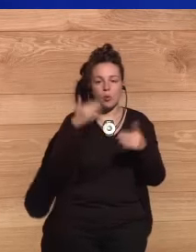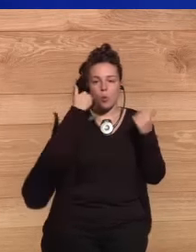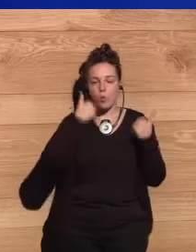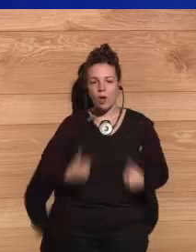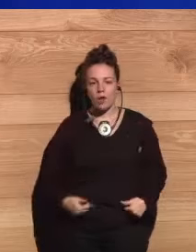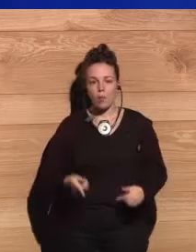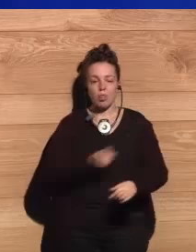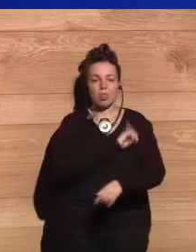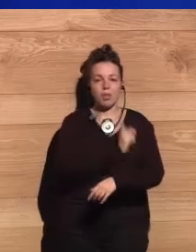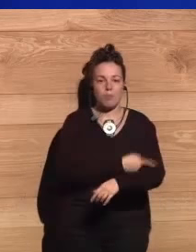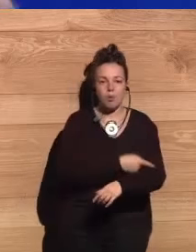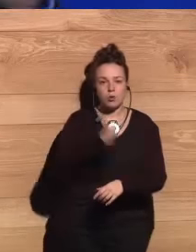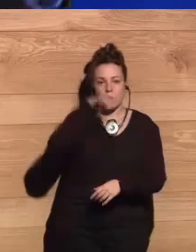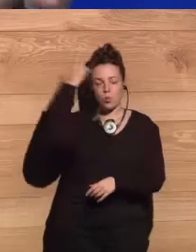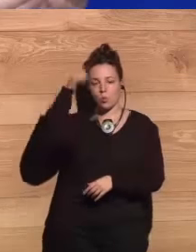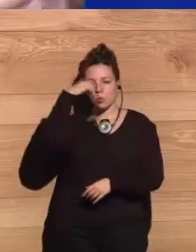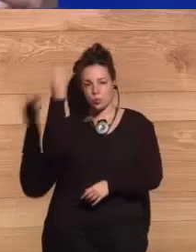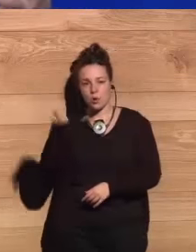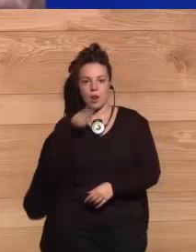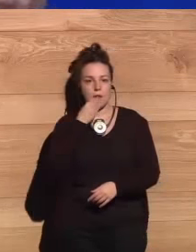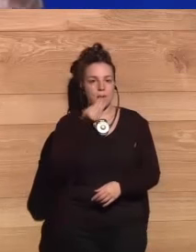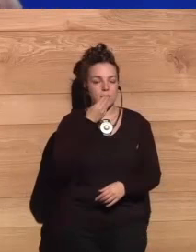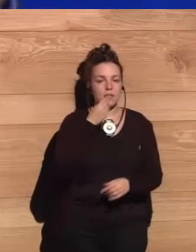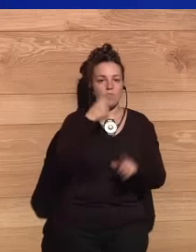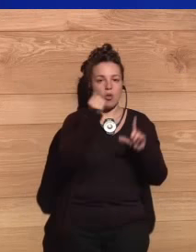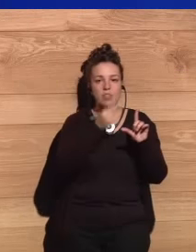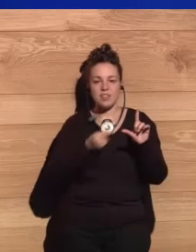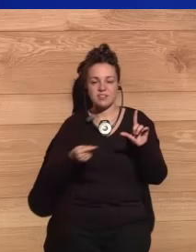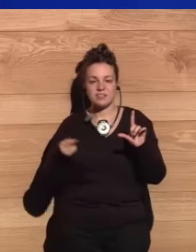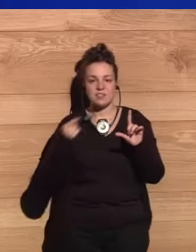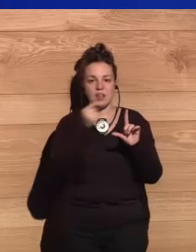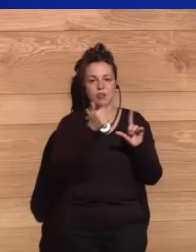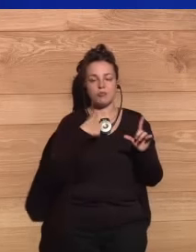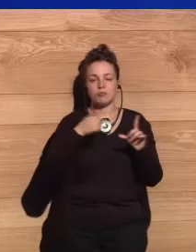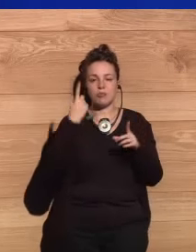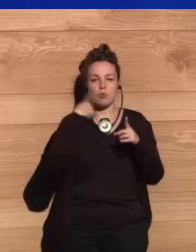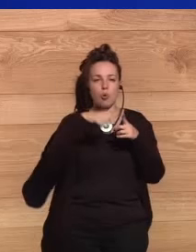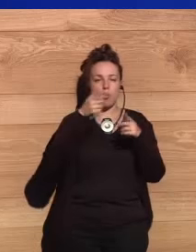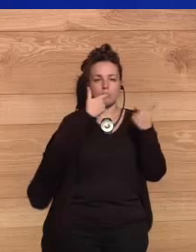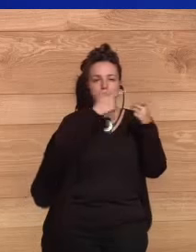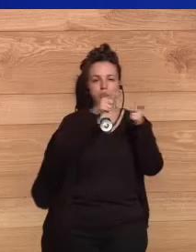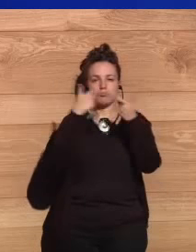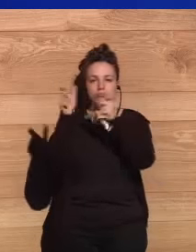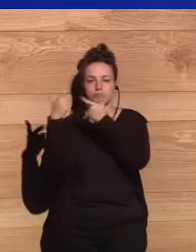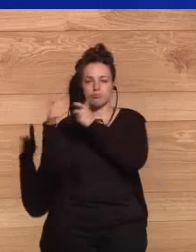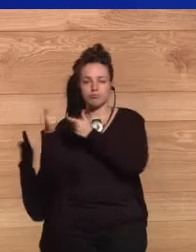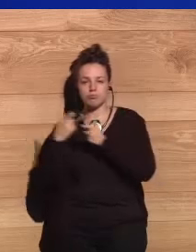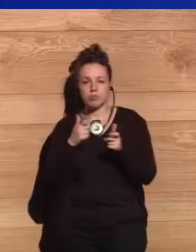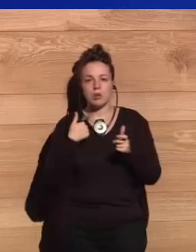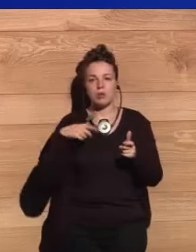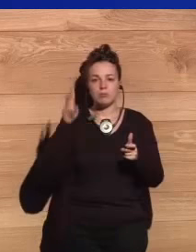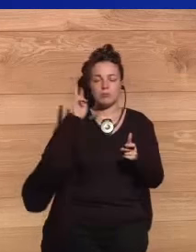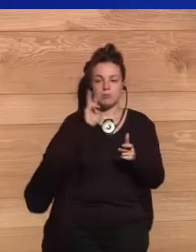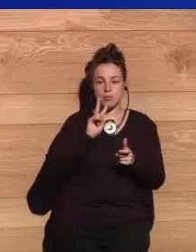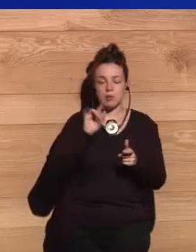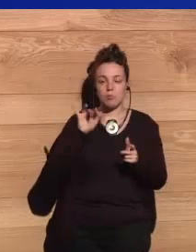cuerpo, el deporte, la cultura, la alimentación, el diseño, el design, todos esos campos hoy día se ven atravesados,